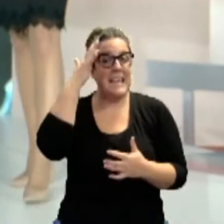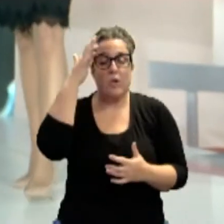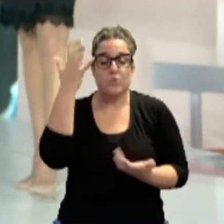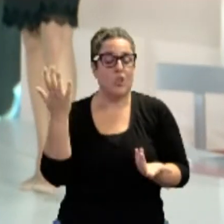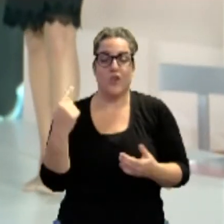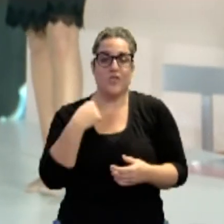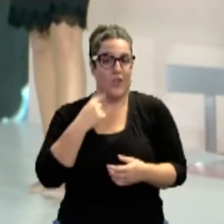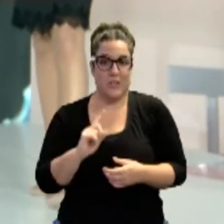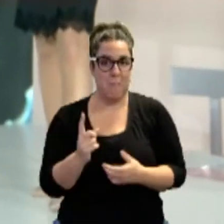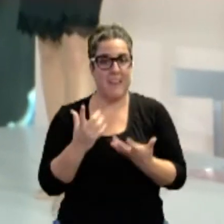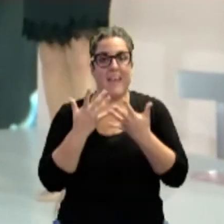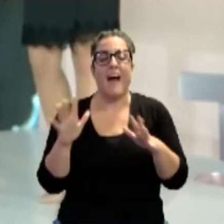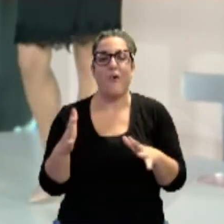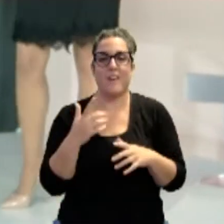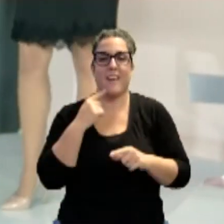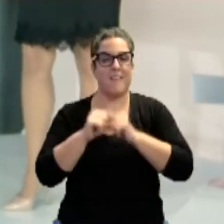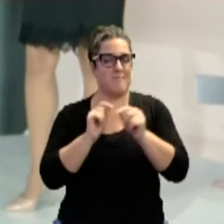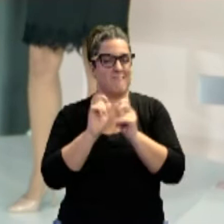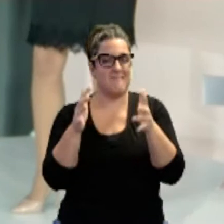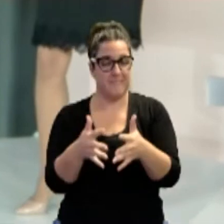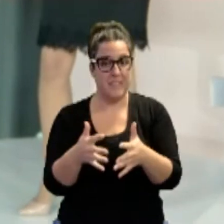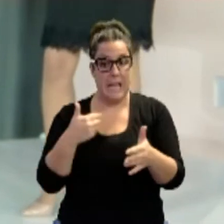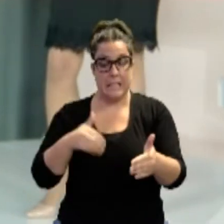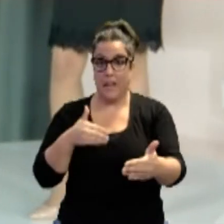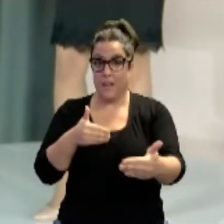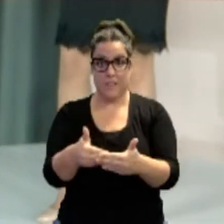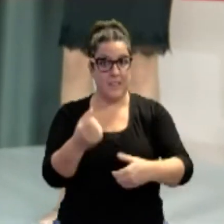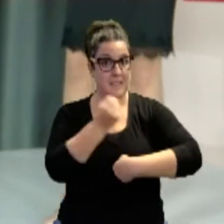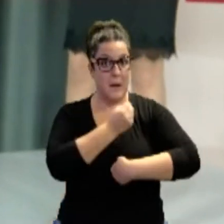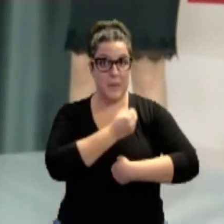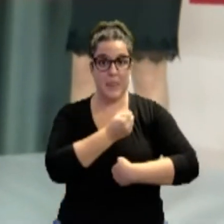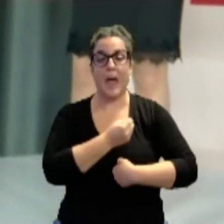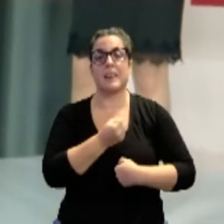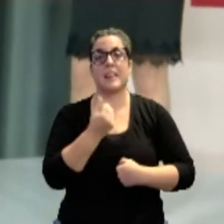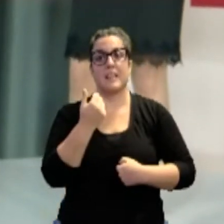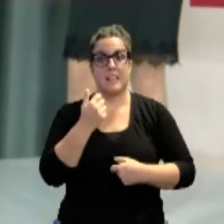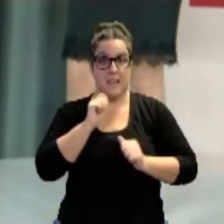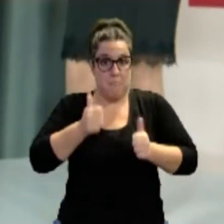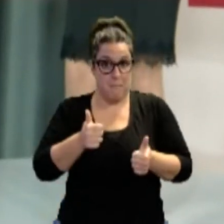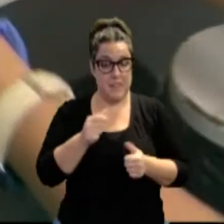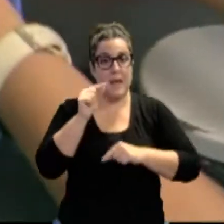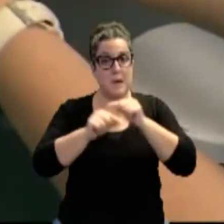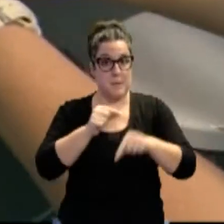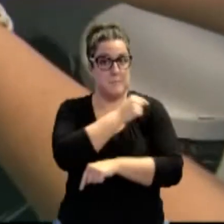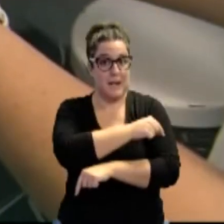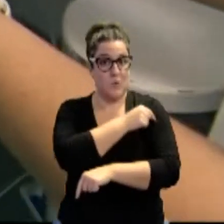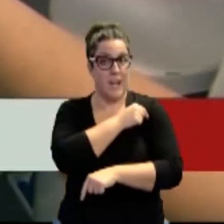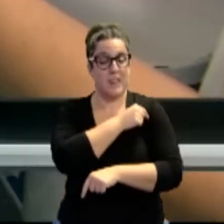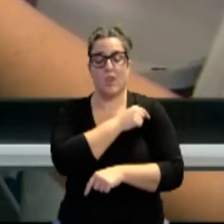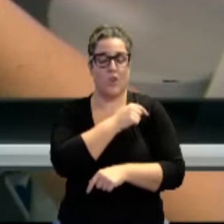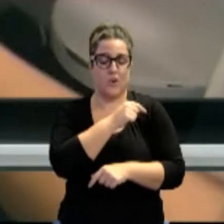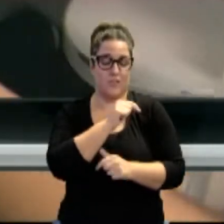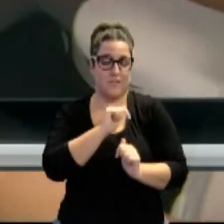estos días a pesar de la pandemia. A las puertas de Navidad y de la campaña de vacunación que arranca este domingo, el Gobierno de Navarra